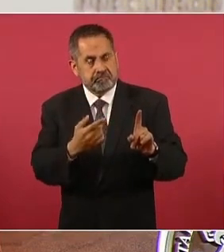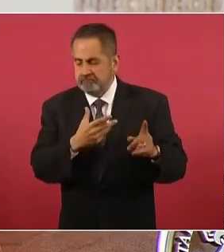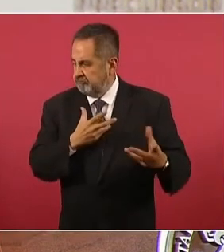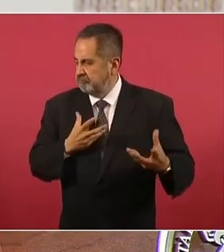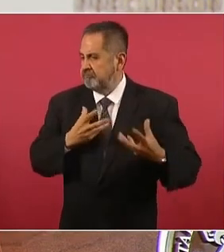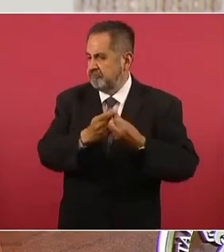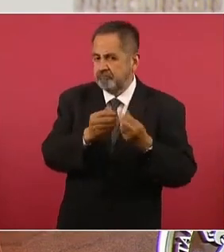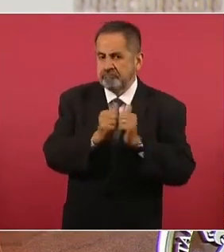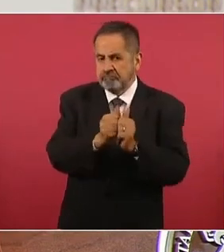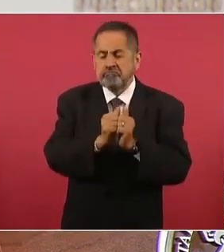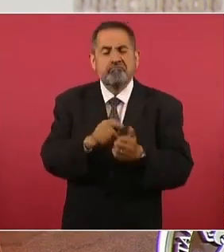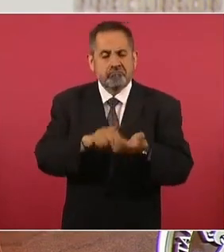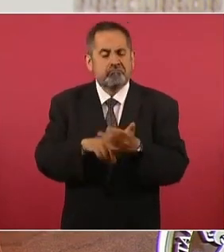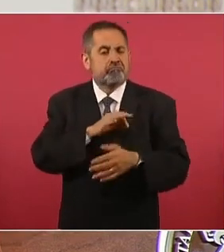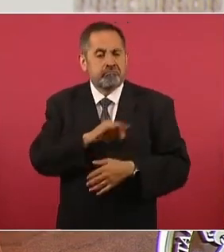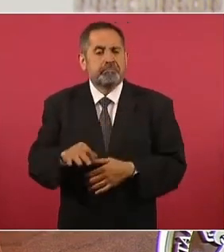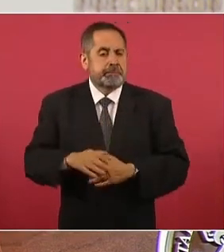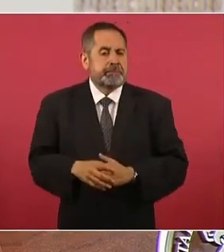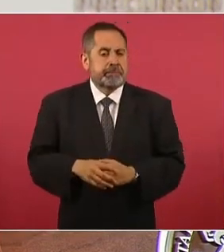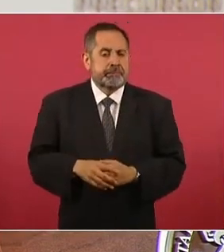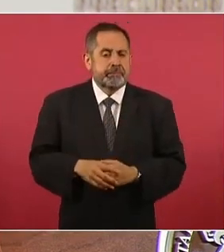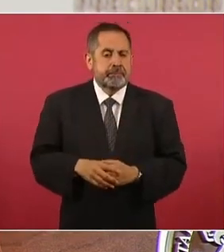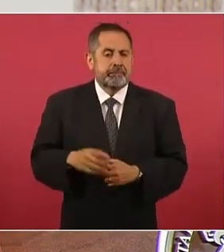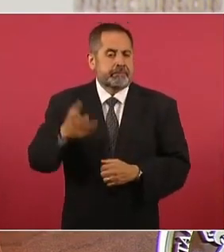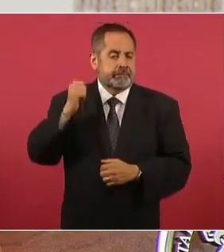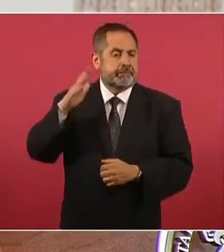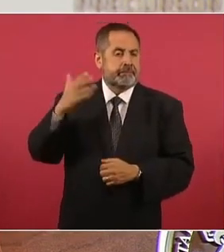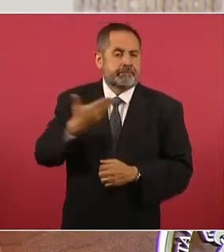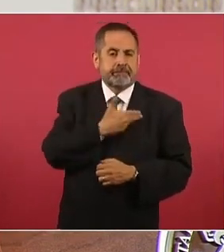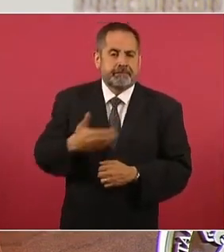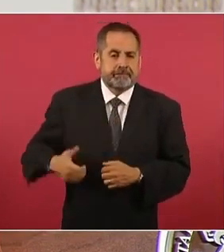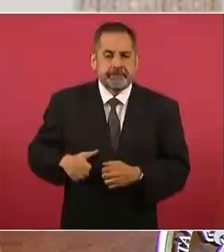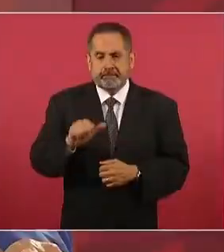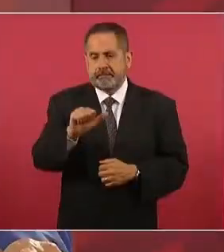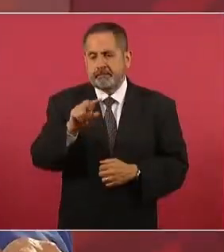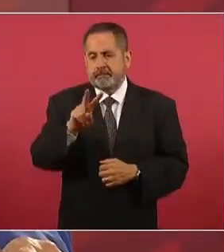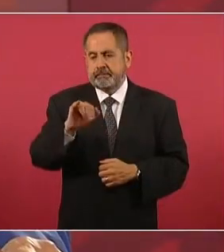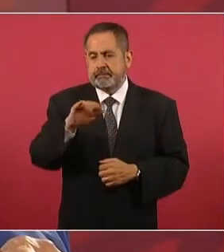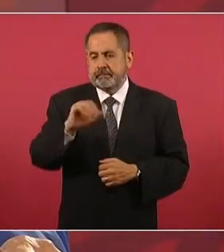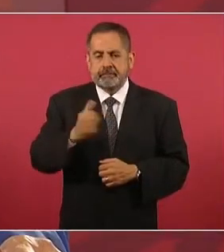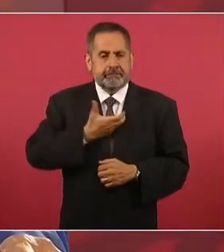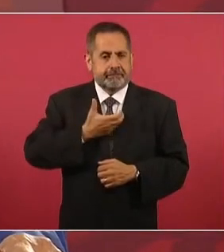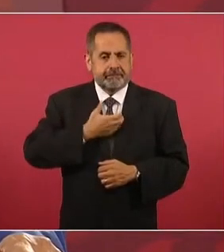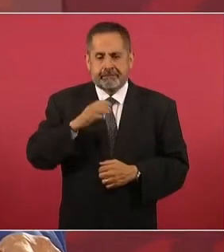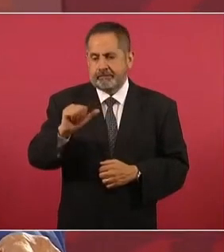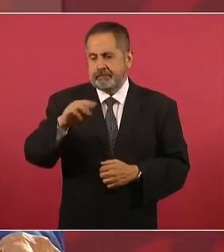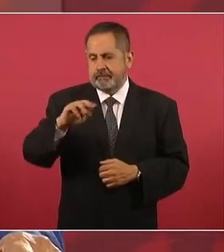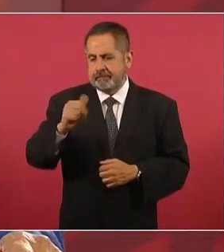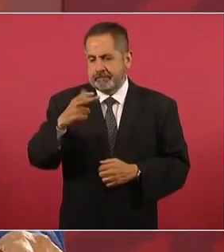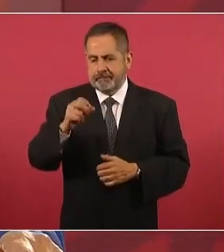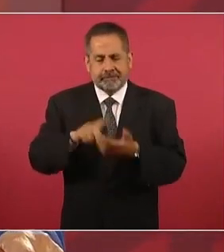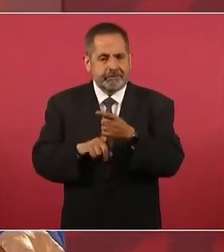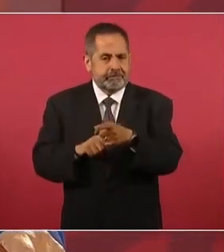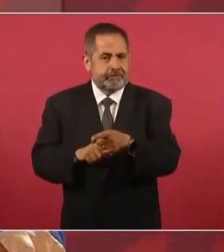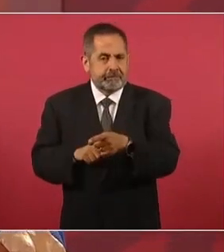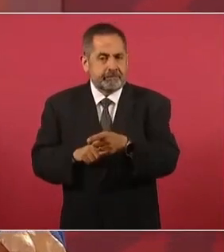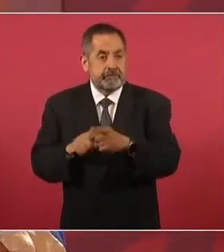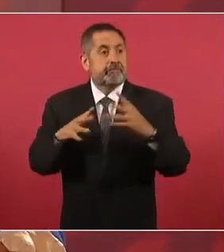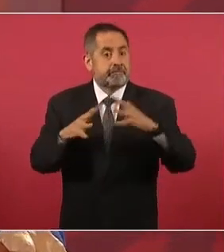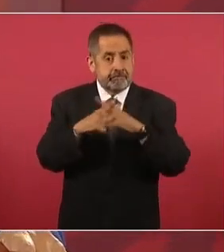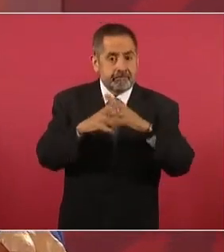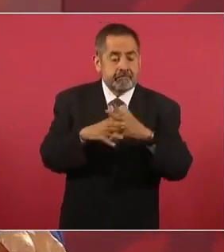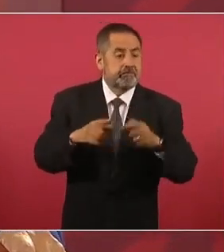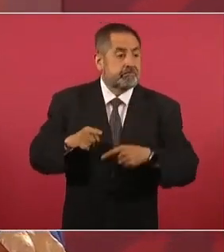ya para entonces era Ávila Camacho, ya para entonces con la guerra el presidente Ávila